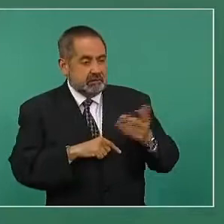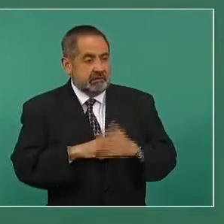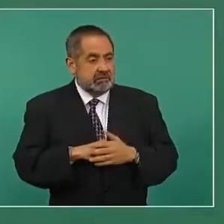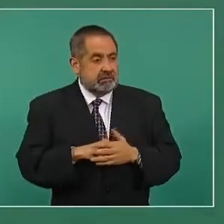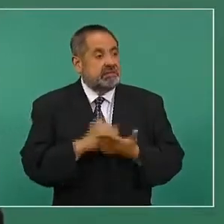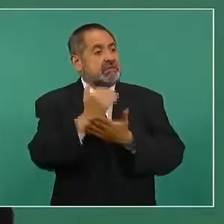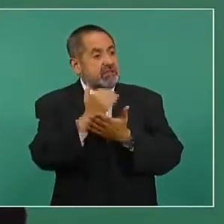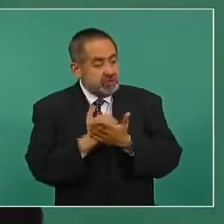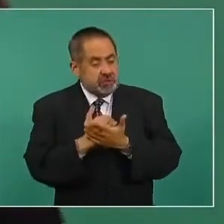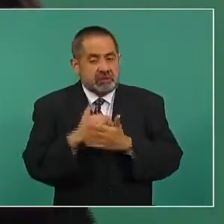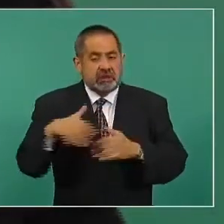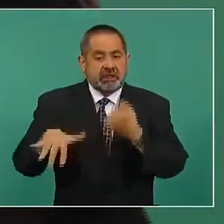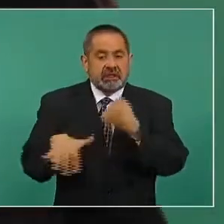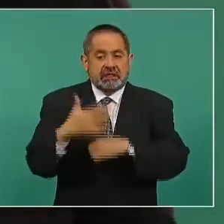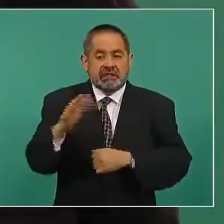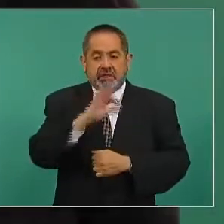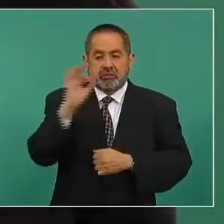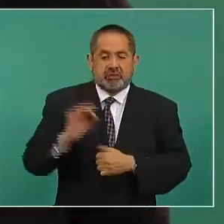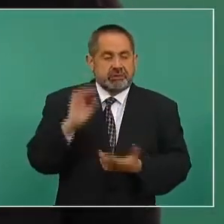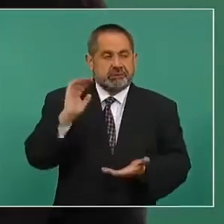del 15%,